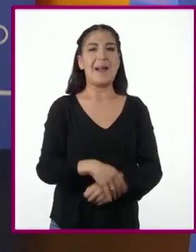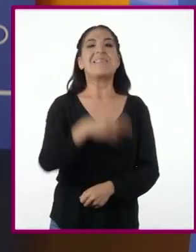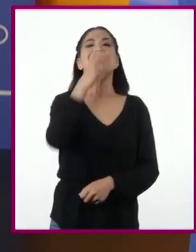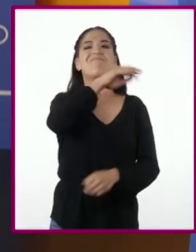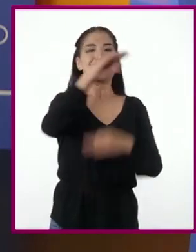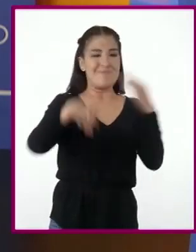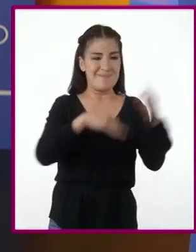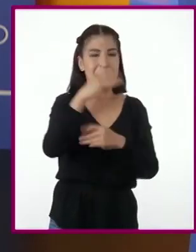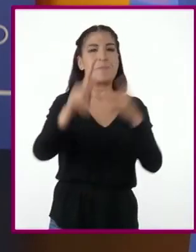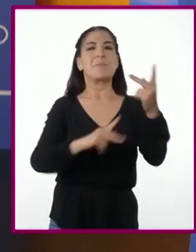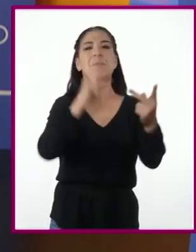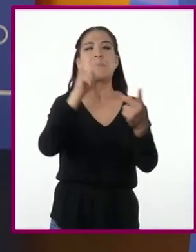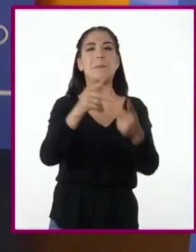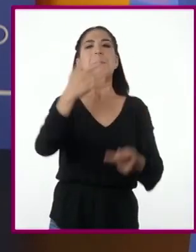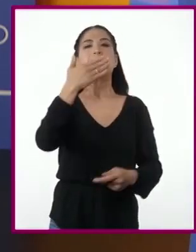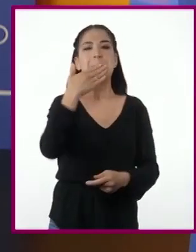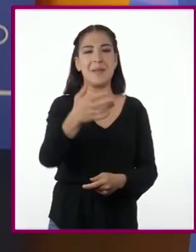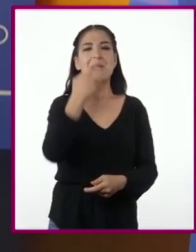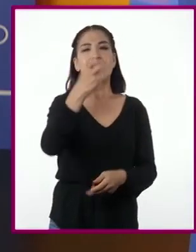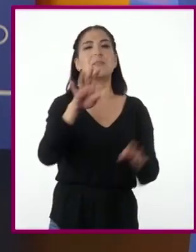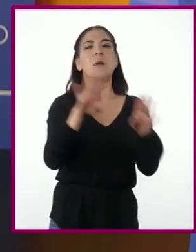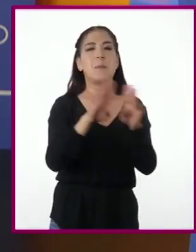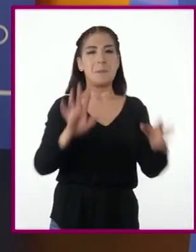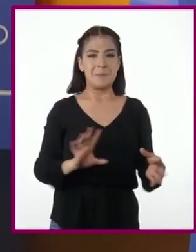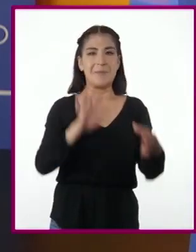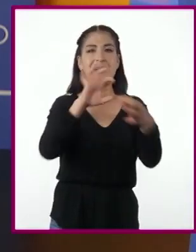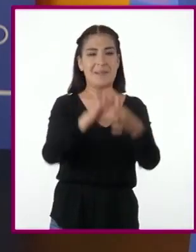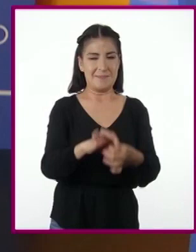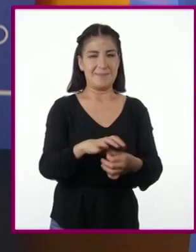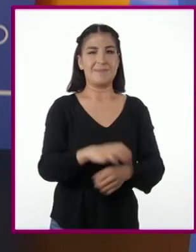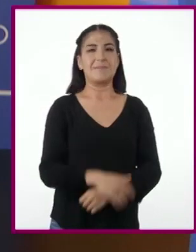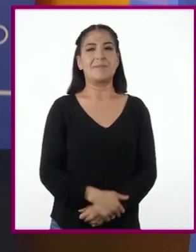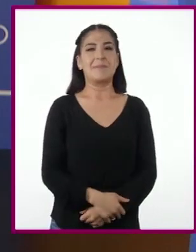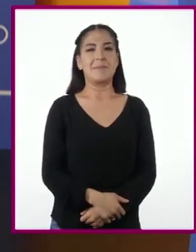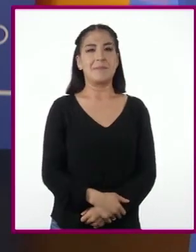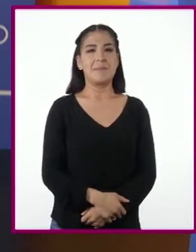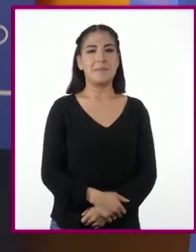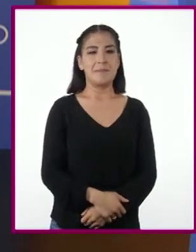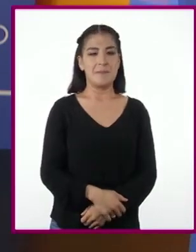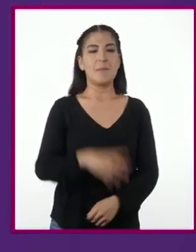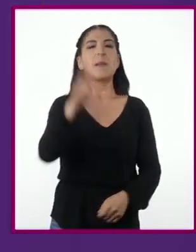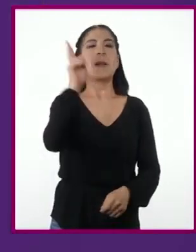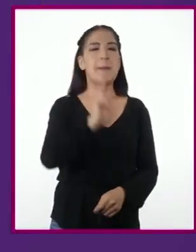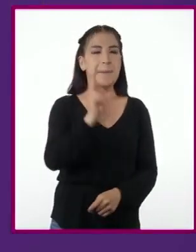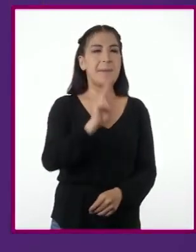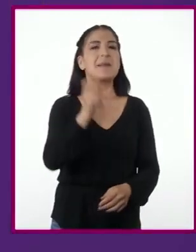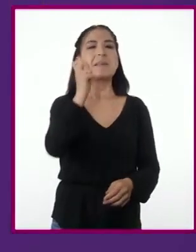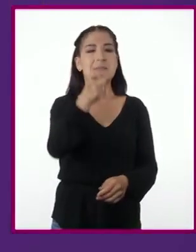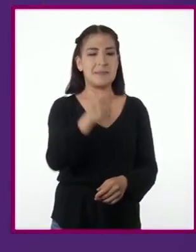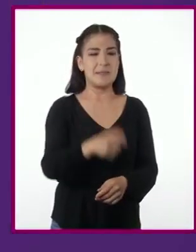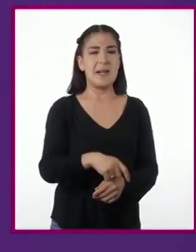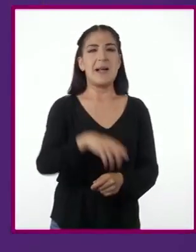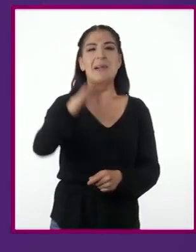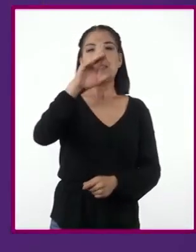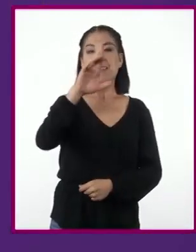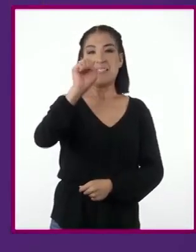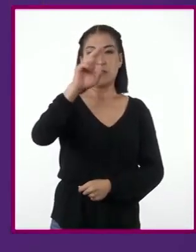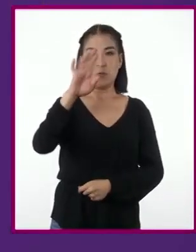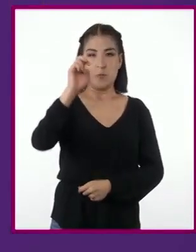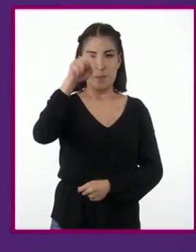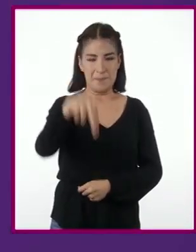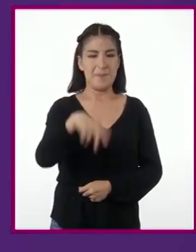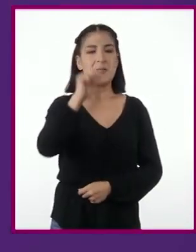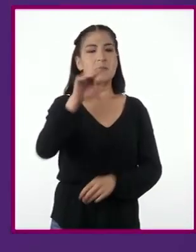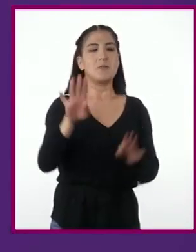Todos tienen una idea acerca de lo que son estas fichas. Puntualicemos. El resumen